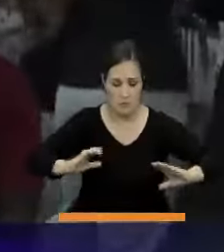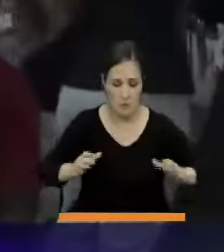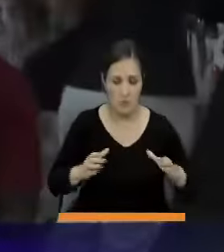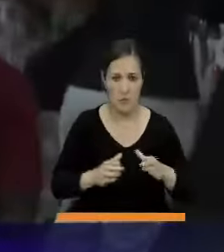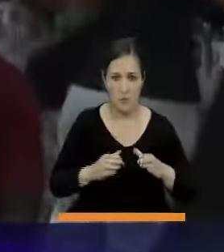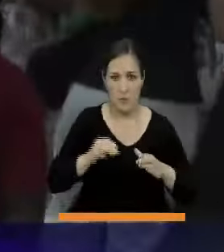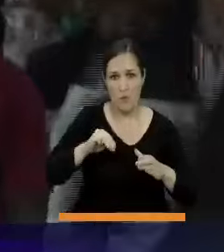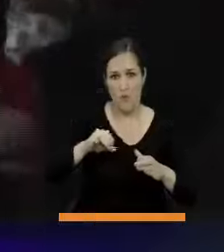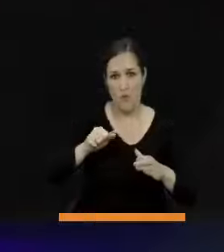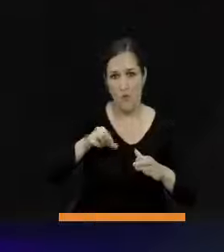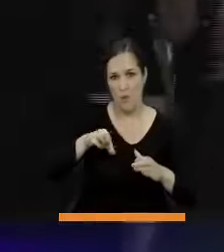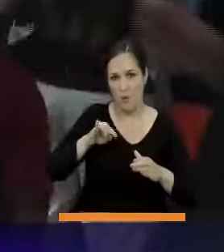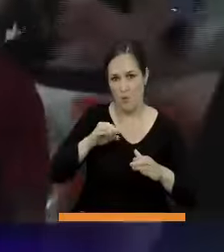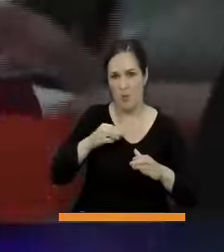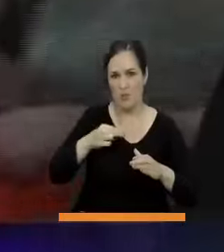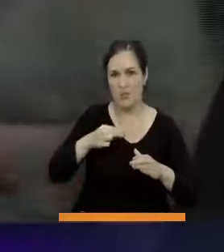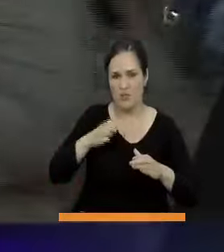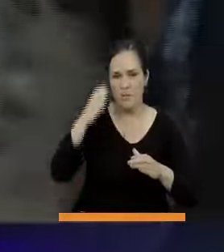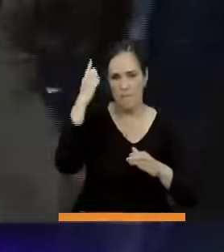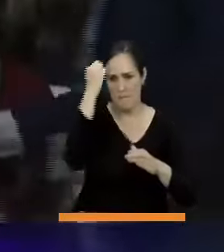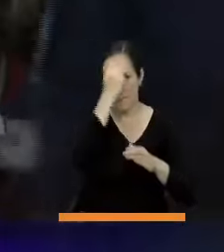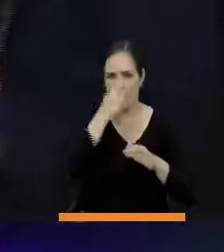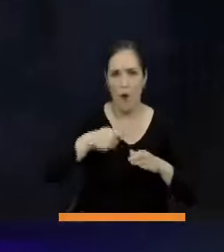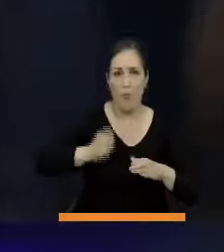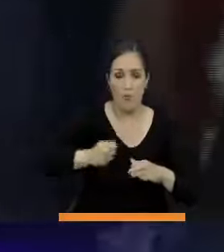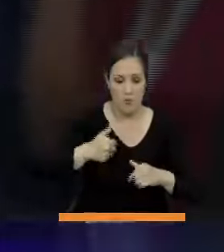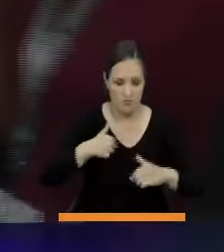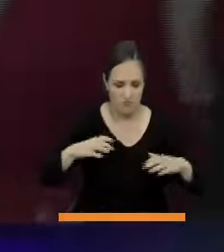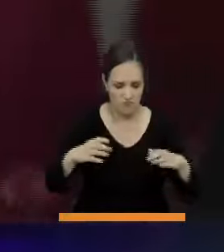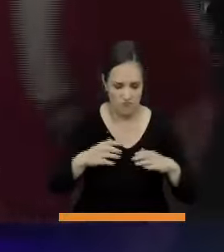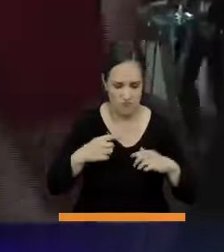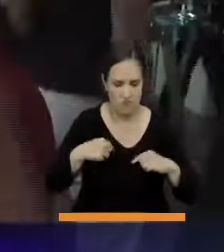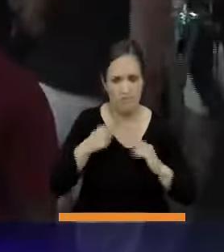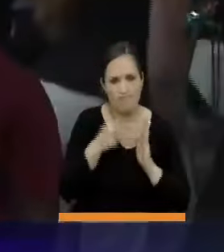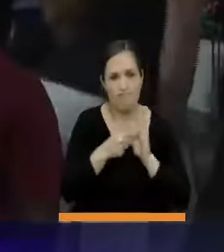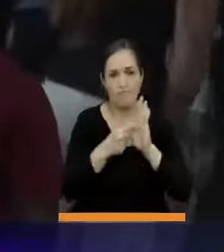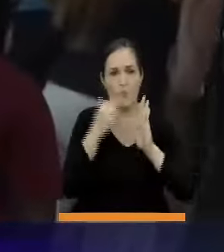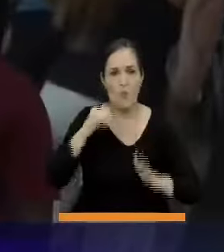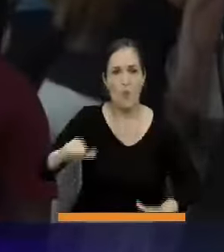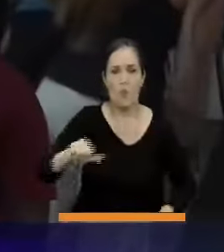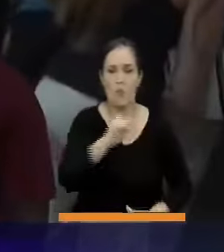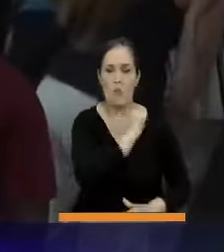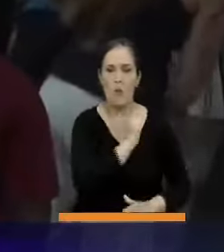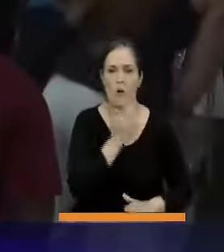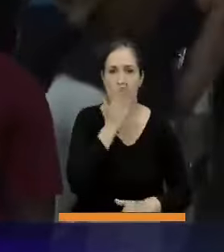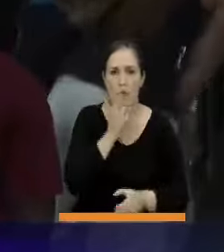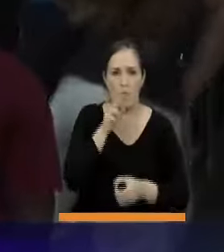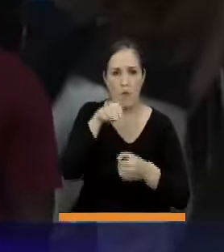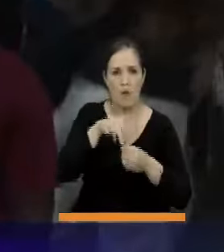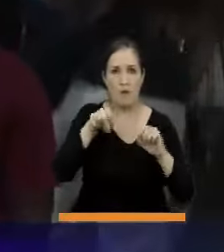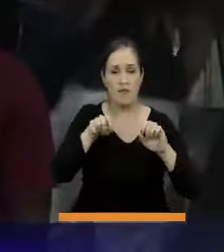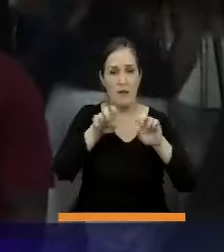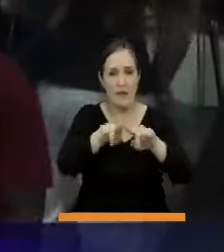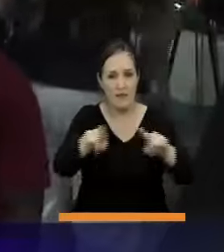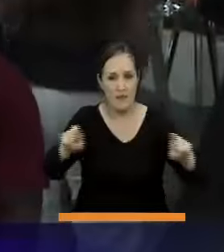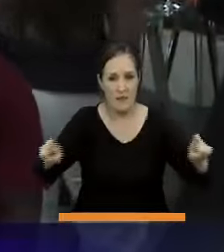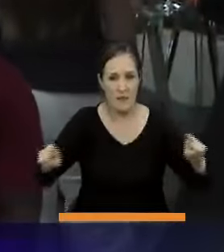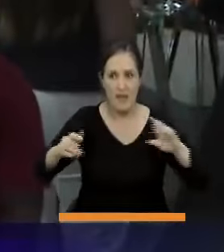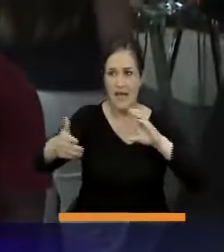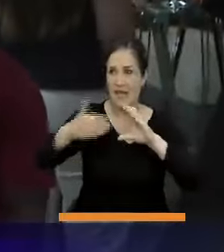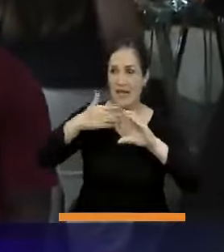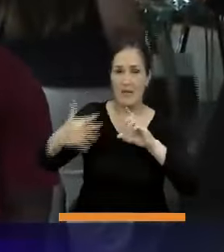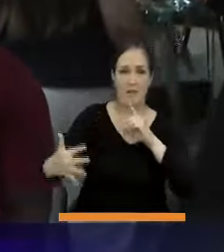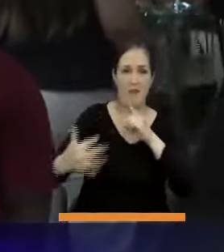a enfatizar la problemática que nosotros tenemos como mujeres indígenas frente a la biodiversidad y al cambio